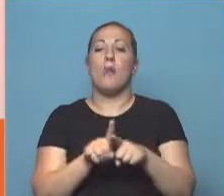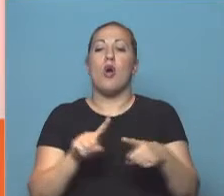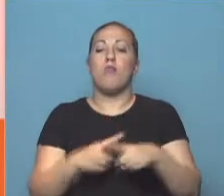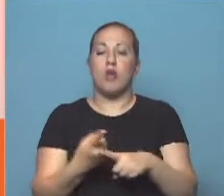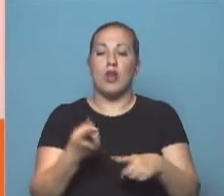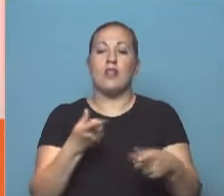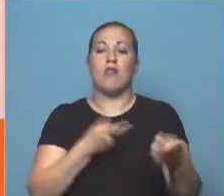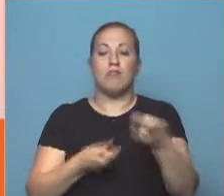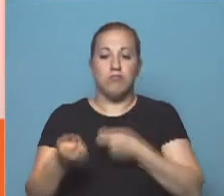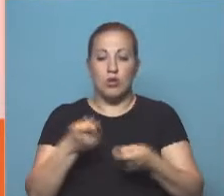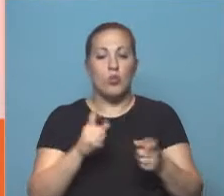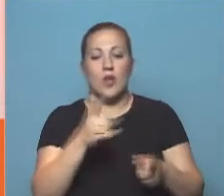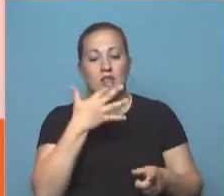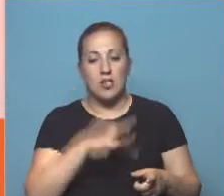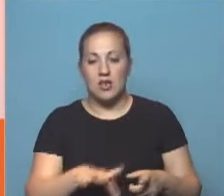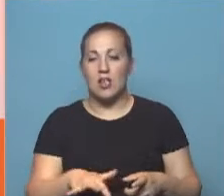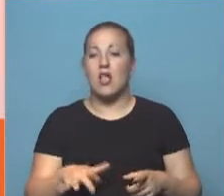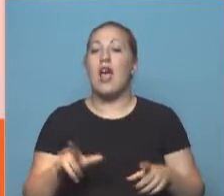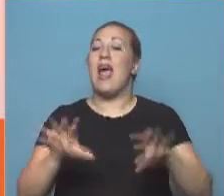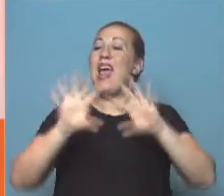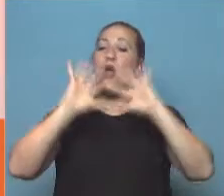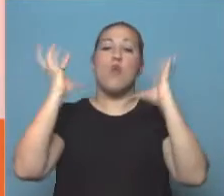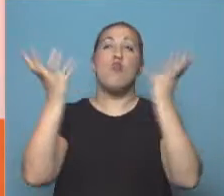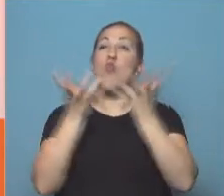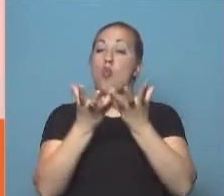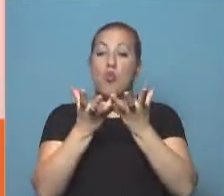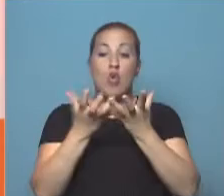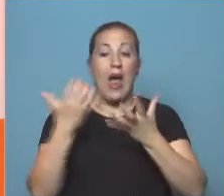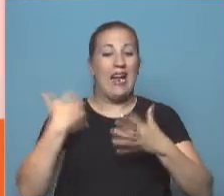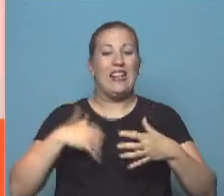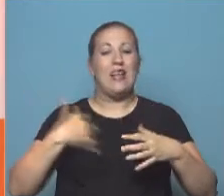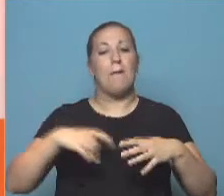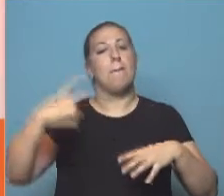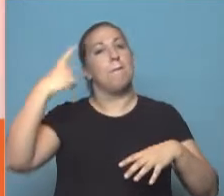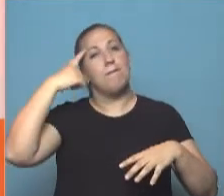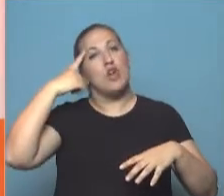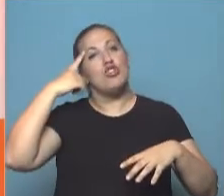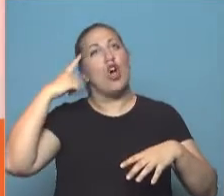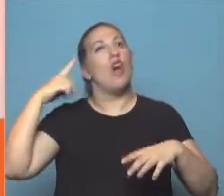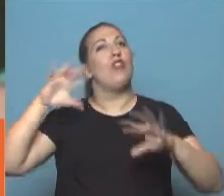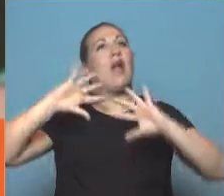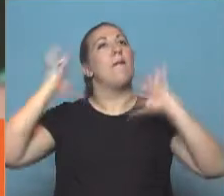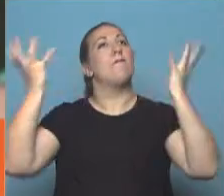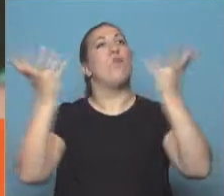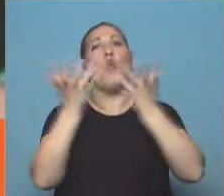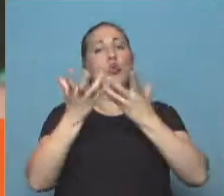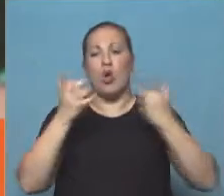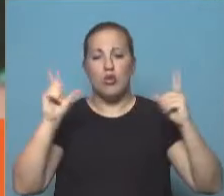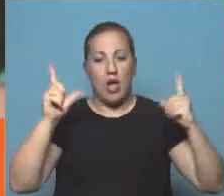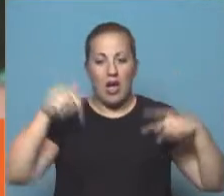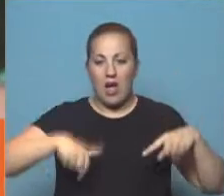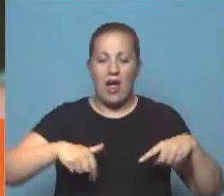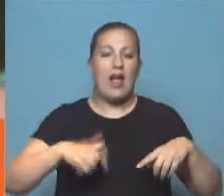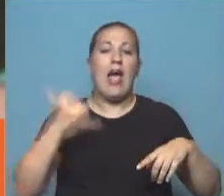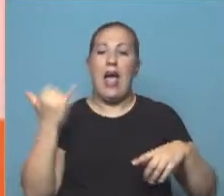o anticíclica. No entiendo. Es muy simple. El mundo, aunque nos parezca mentira a los argentinos que pensamos que todo gira alrededor nuestro, está en crisis. Desde el 2009 hay una